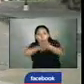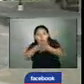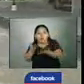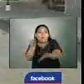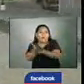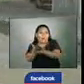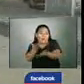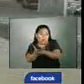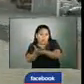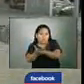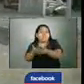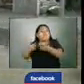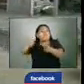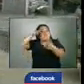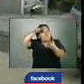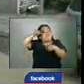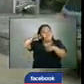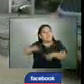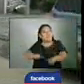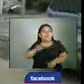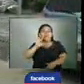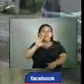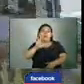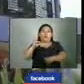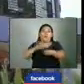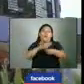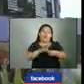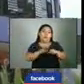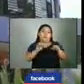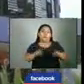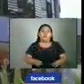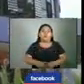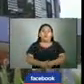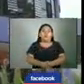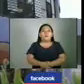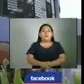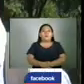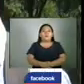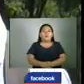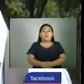son aprobados con al menos 5 votos.